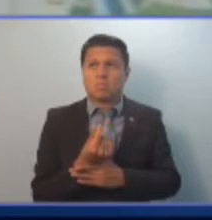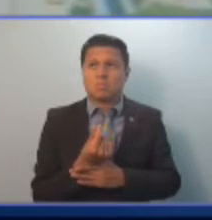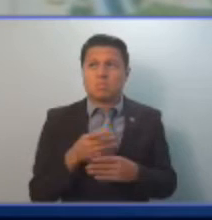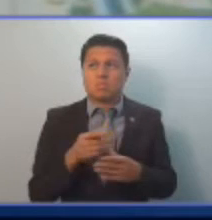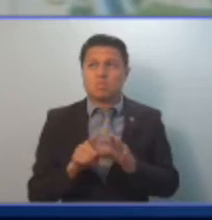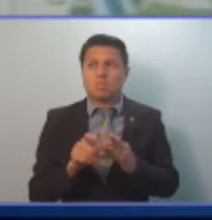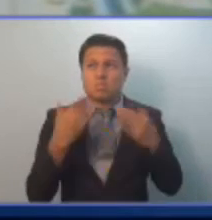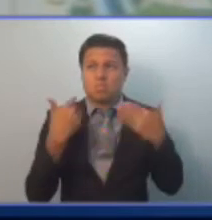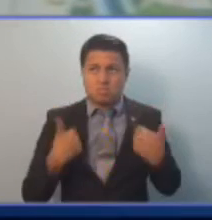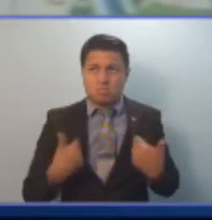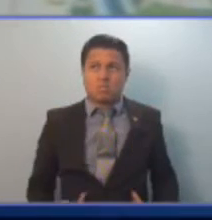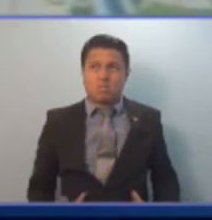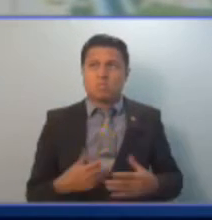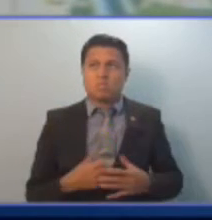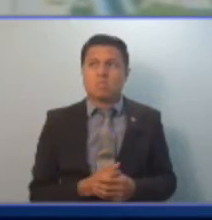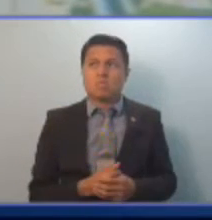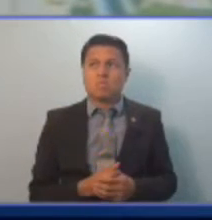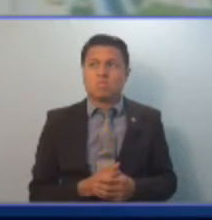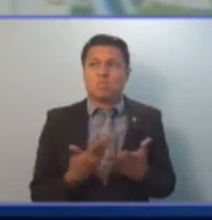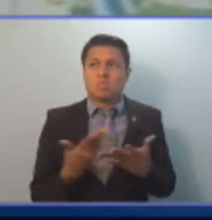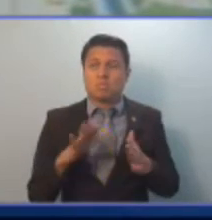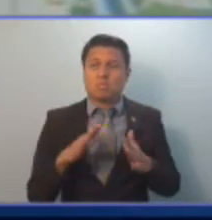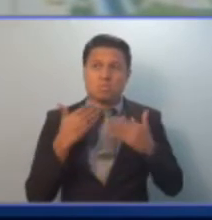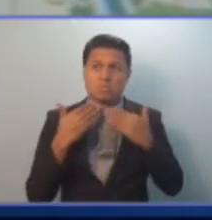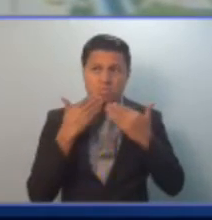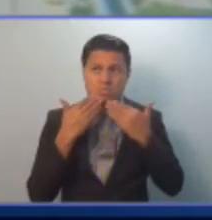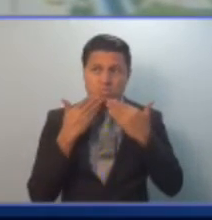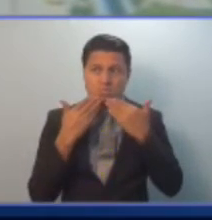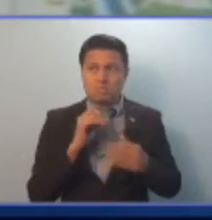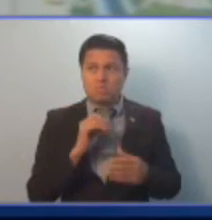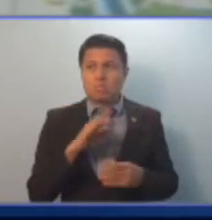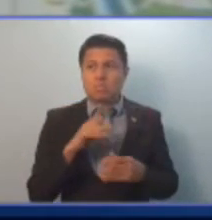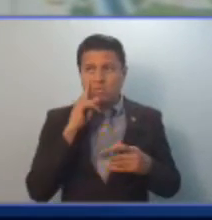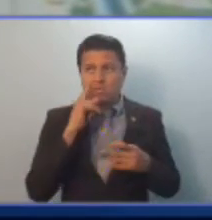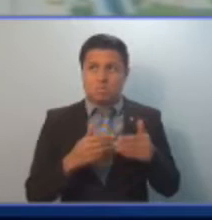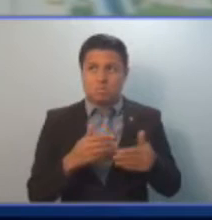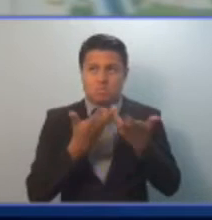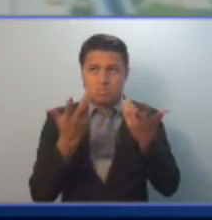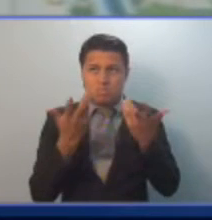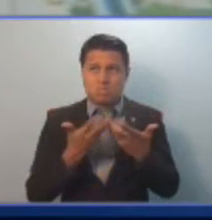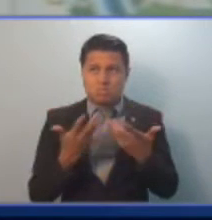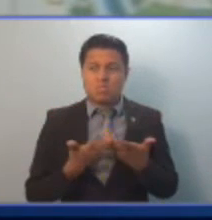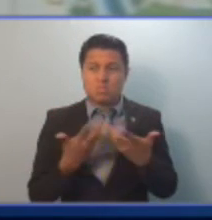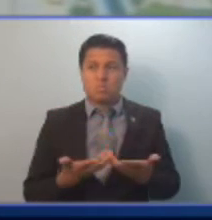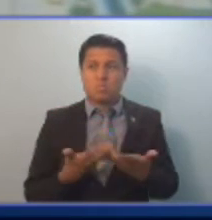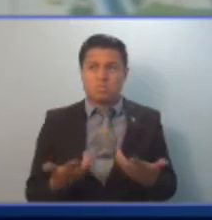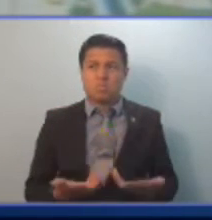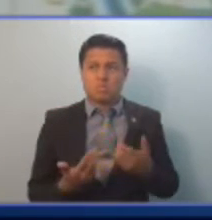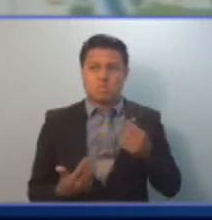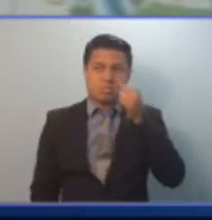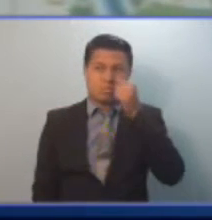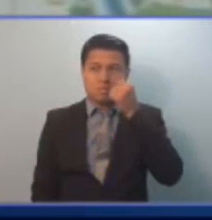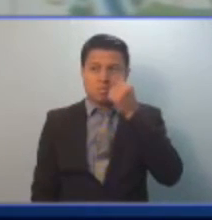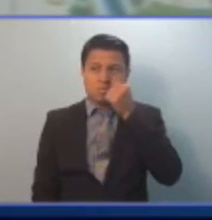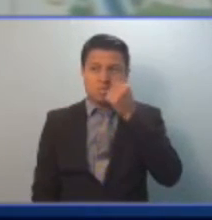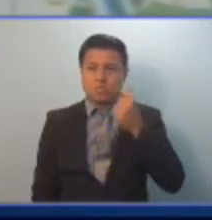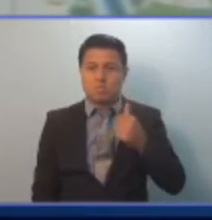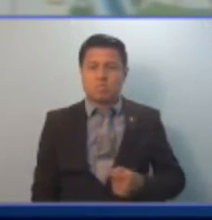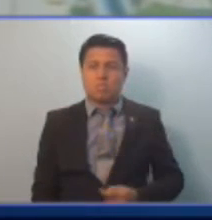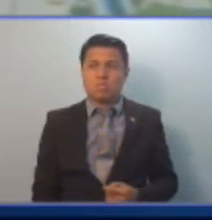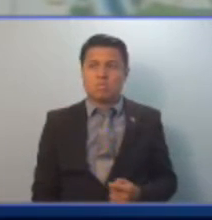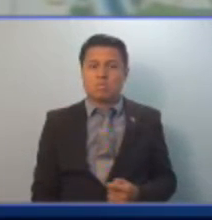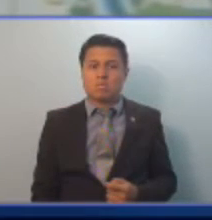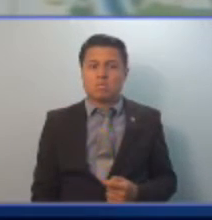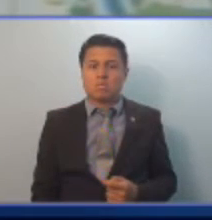humano, porque como es de investigar, usted me ha dicho actos de